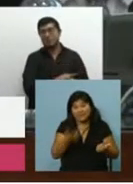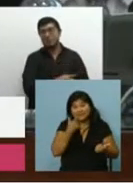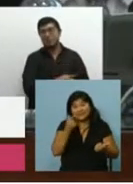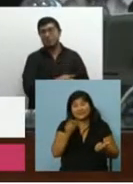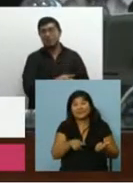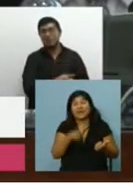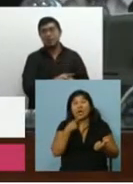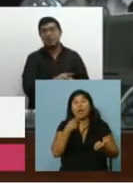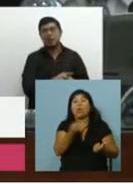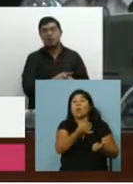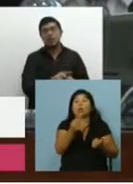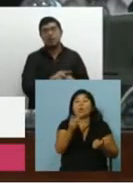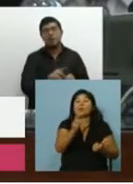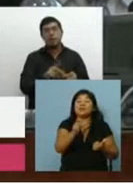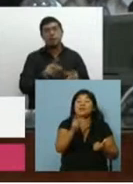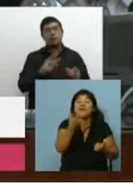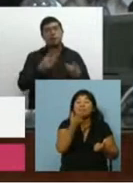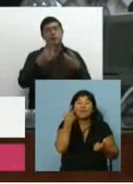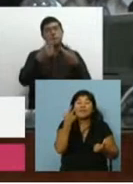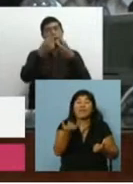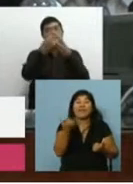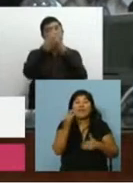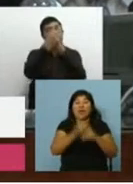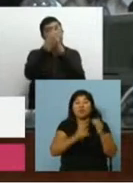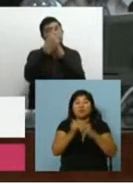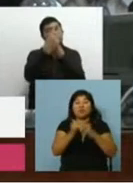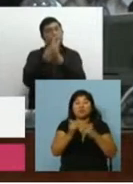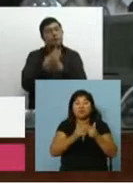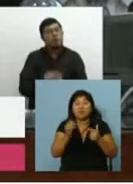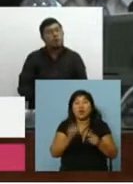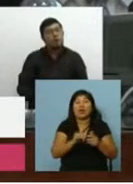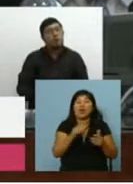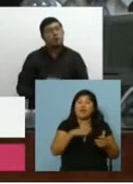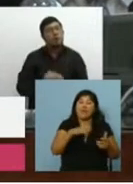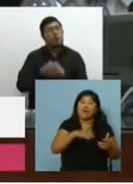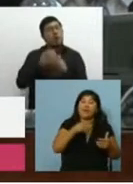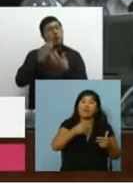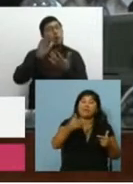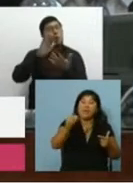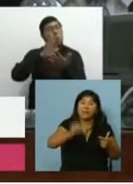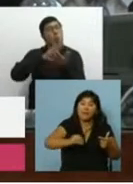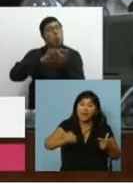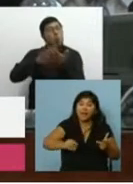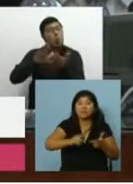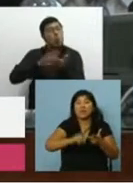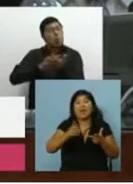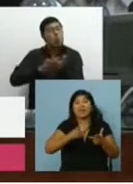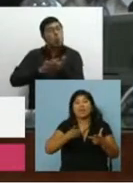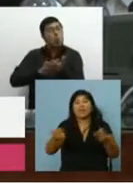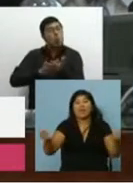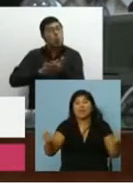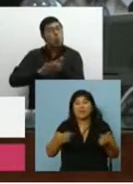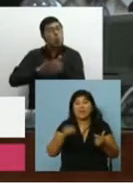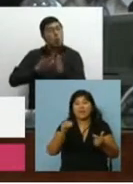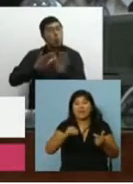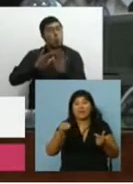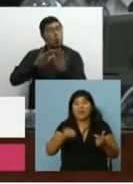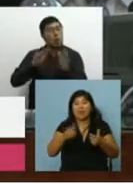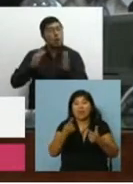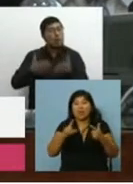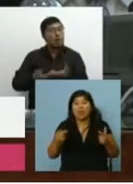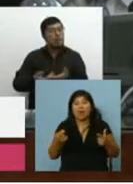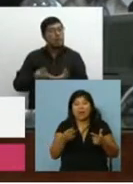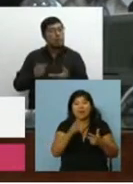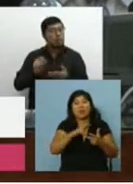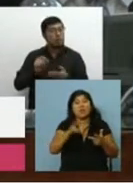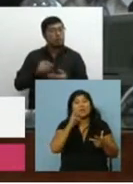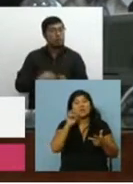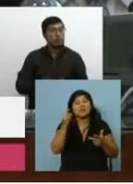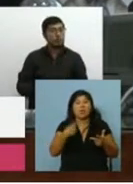se han construido? ¿Cuántas están en construcción? ¿Cuántas van a estar terminadas a final del 2019?